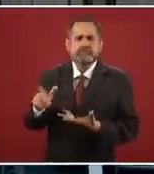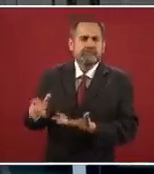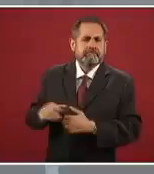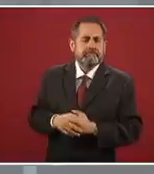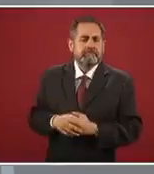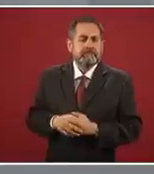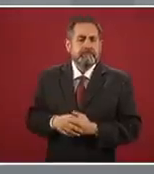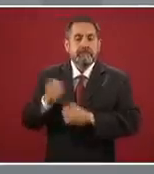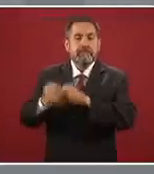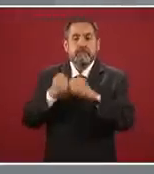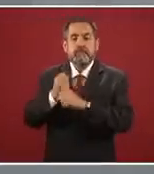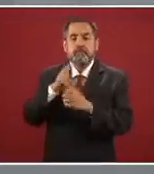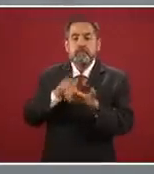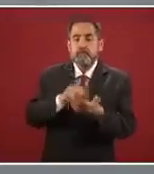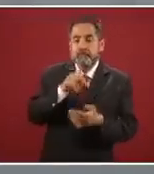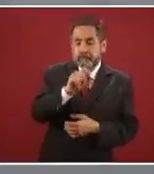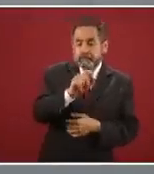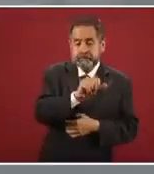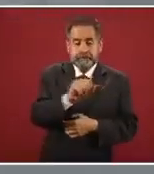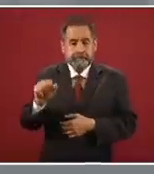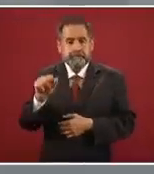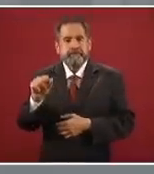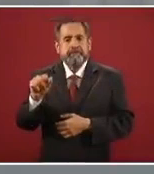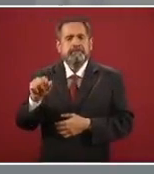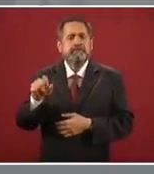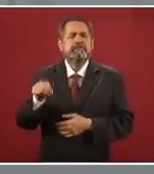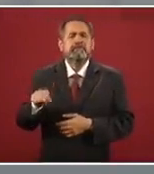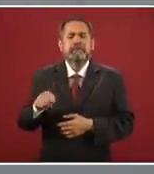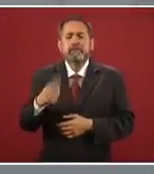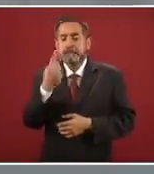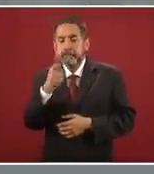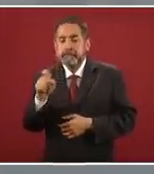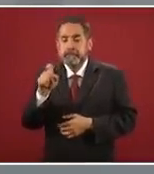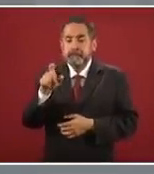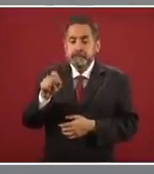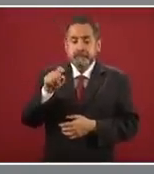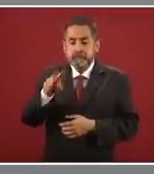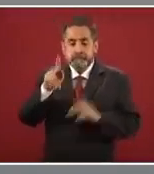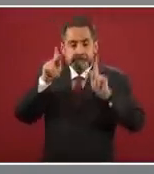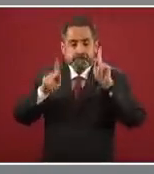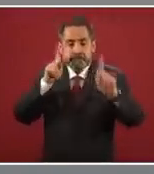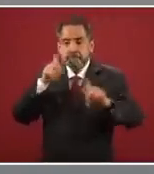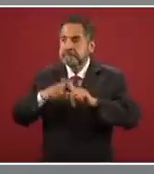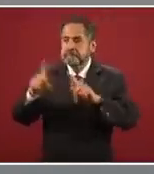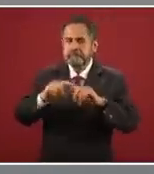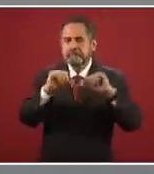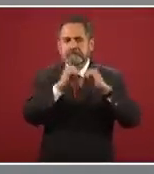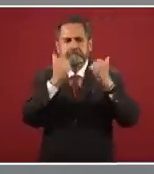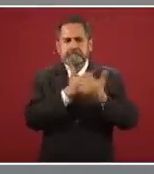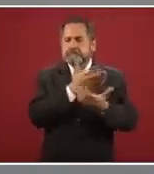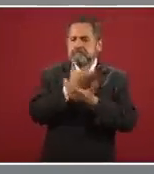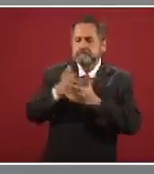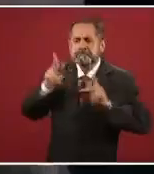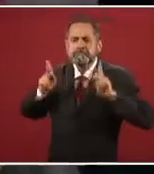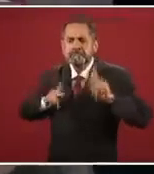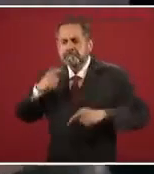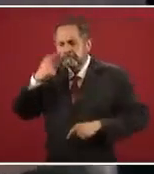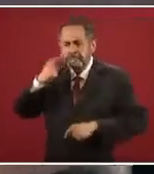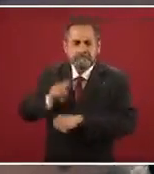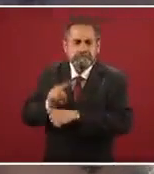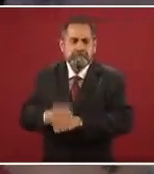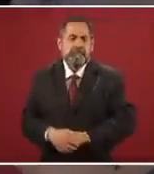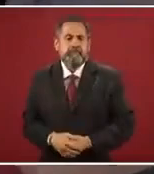2020, el Instituto Nacional de Migración ha recibido 129 visitas de organizaciones de la sociedad civil.